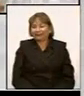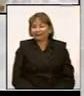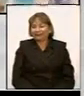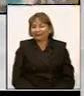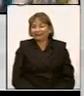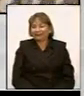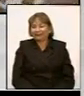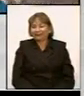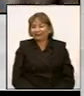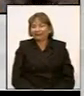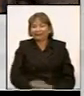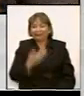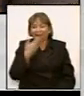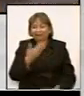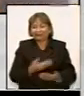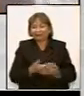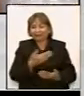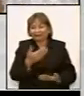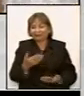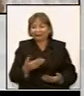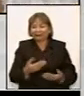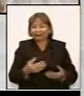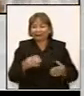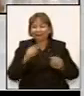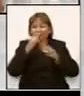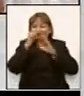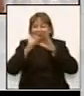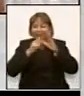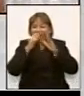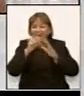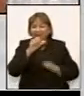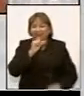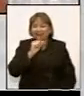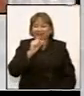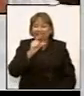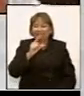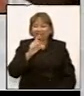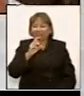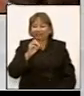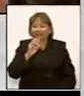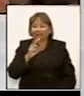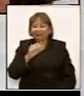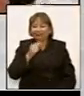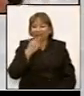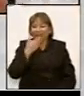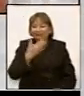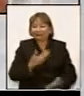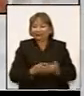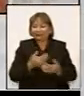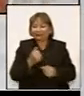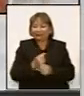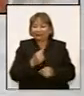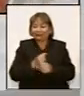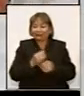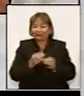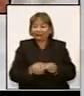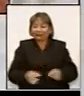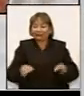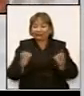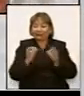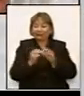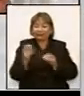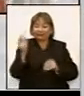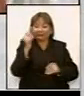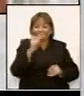Gracias, gracias Mario, y a ti agradecerle a mi camarógrafo José Sandoval por acompañar en este trabajo importante que nosotros